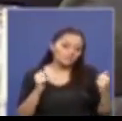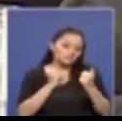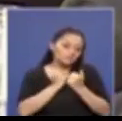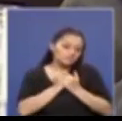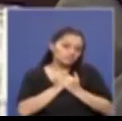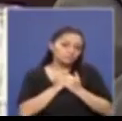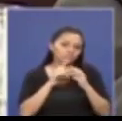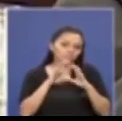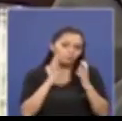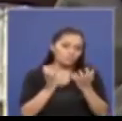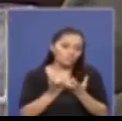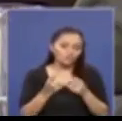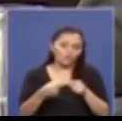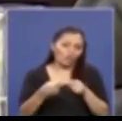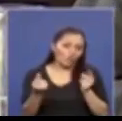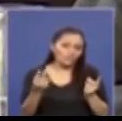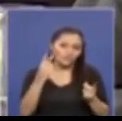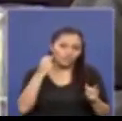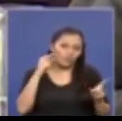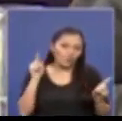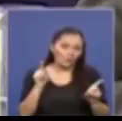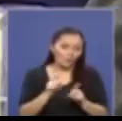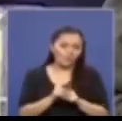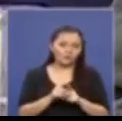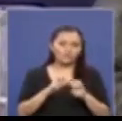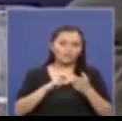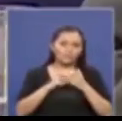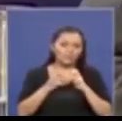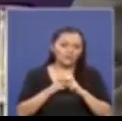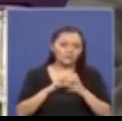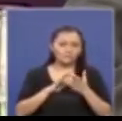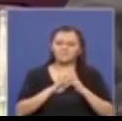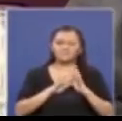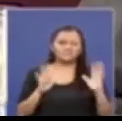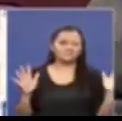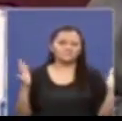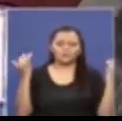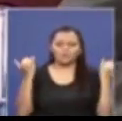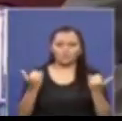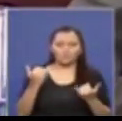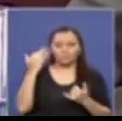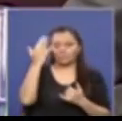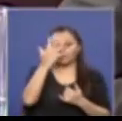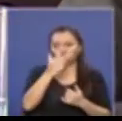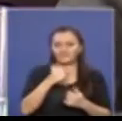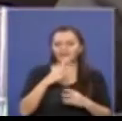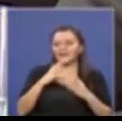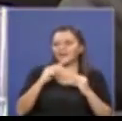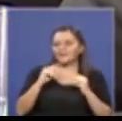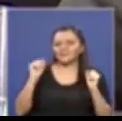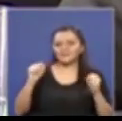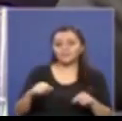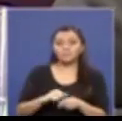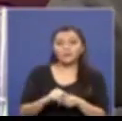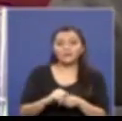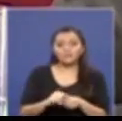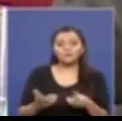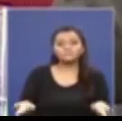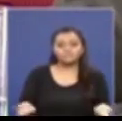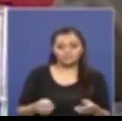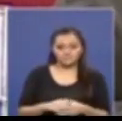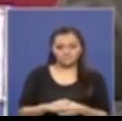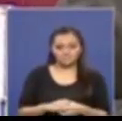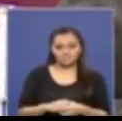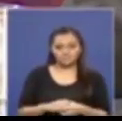cambio climático, abajo el imperialismo para que se acabe el cambio climático. Eso suena bonito, pero ¿dónde están las acciones concretas? Estas son